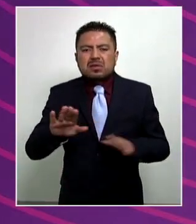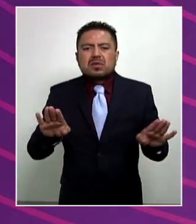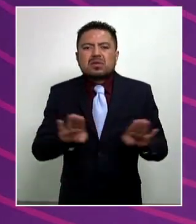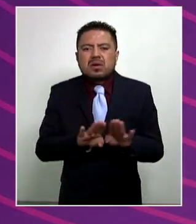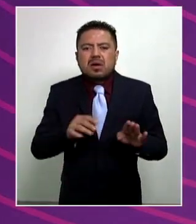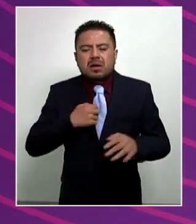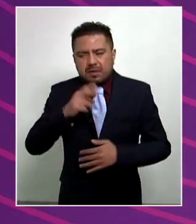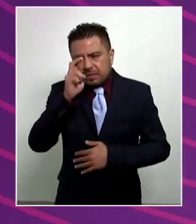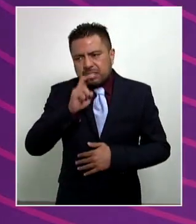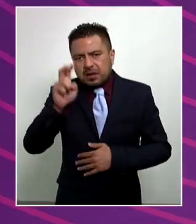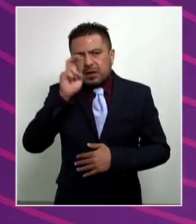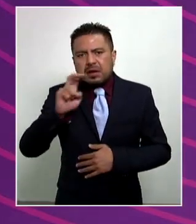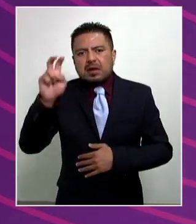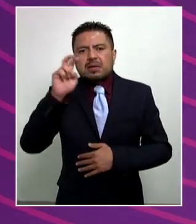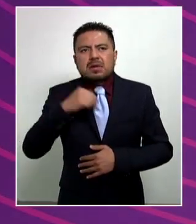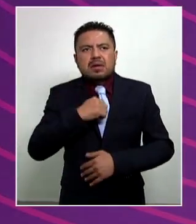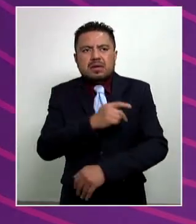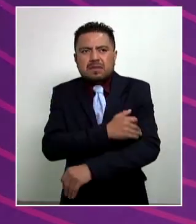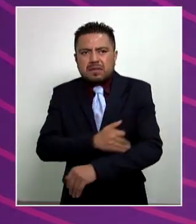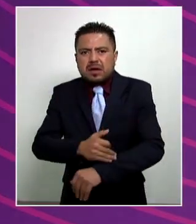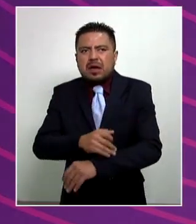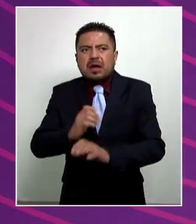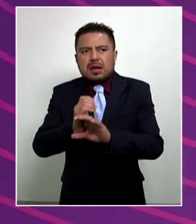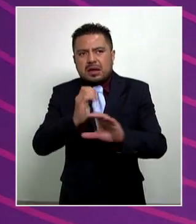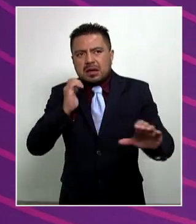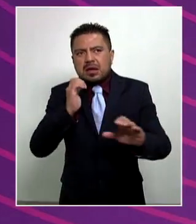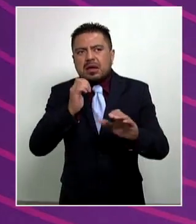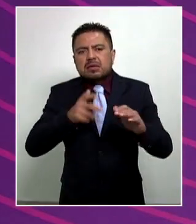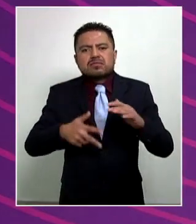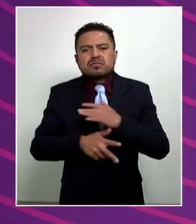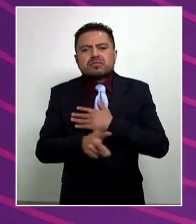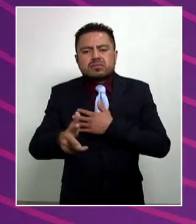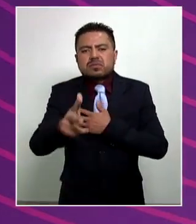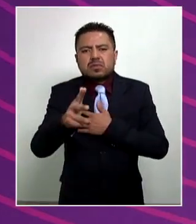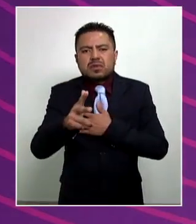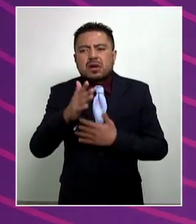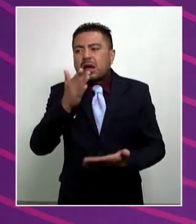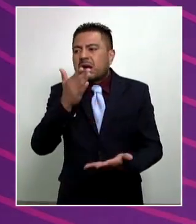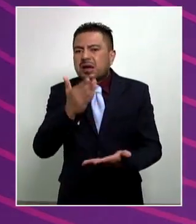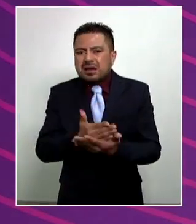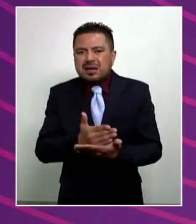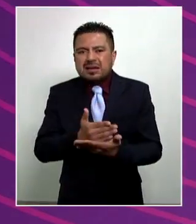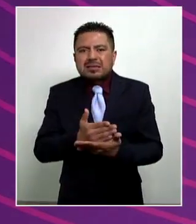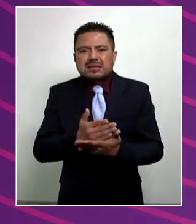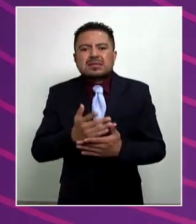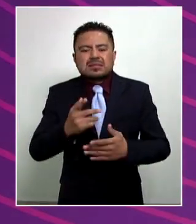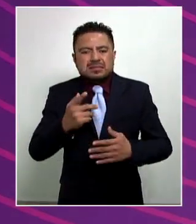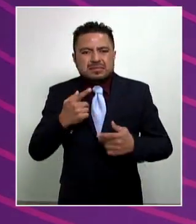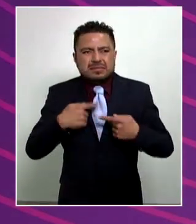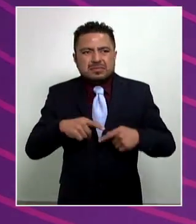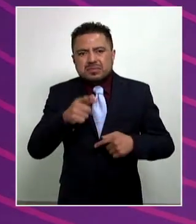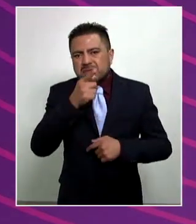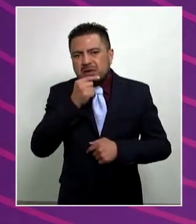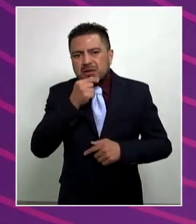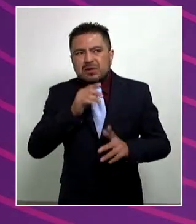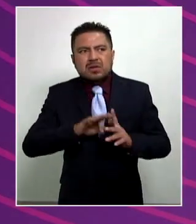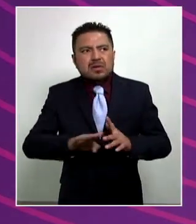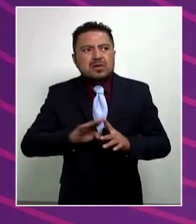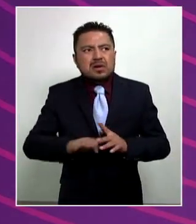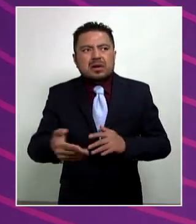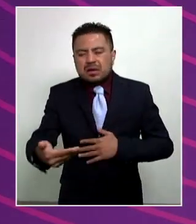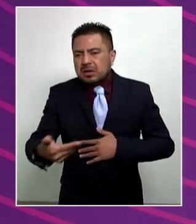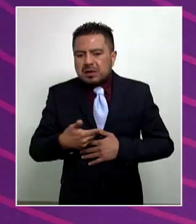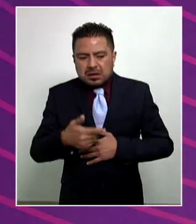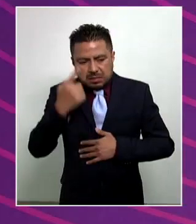cuando viajaba con mi familia en el camión, con retenes de agentes migratorios en donde te piden tu